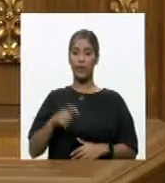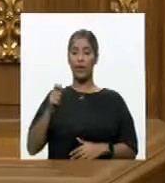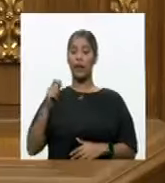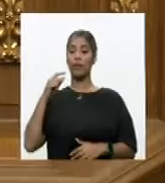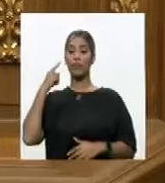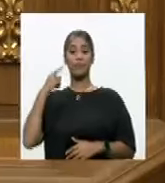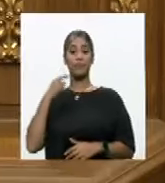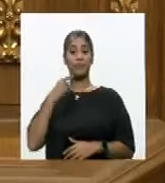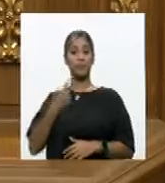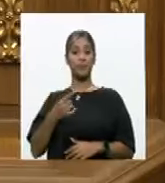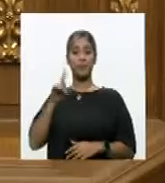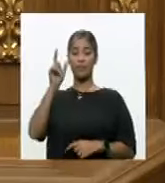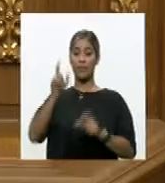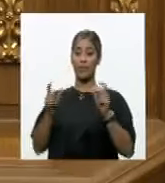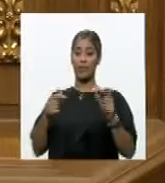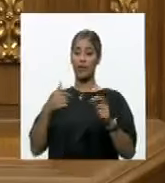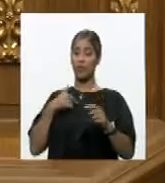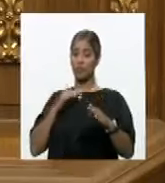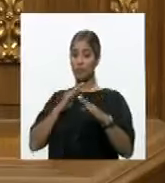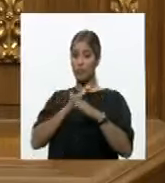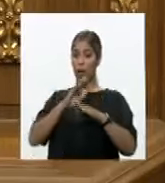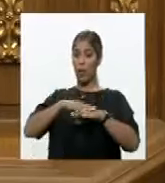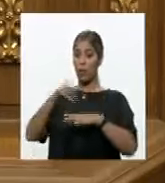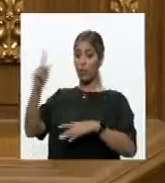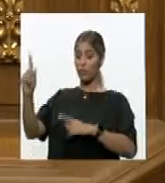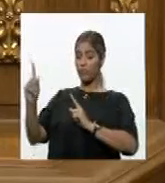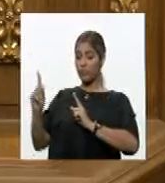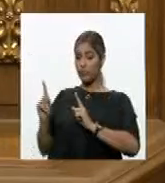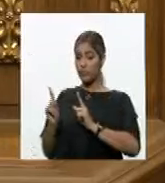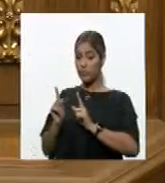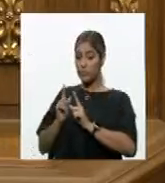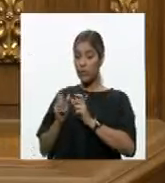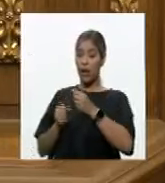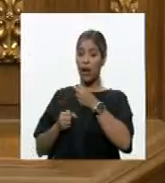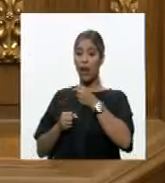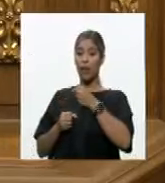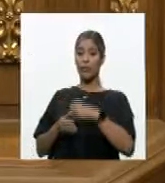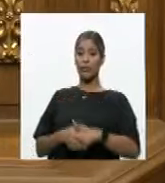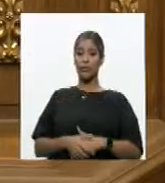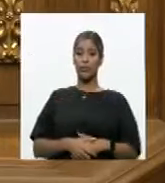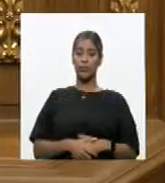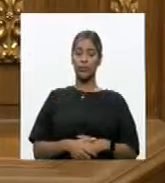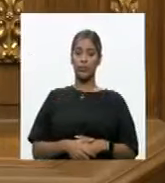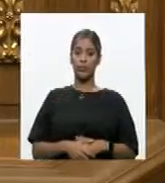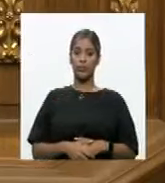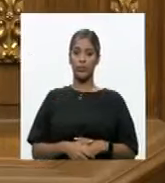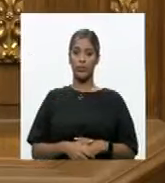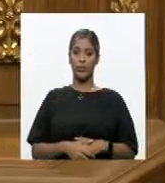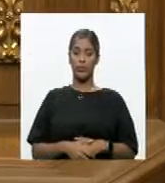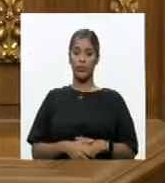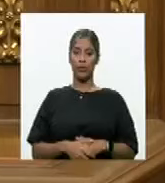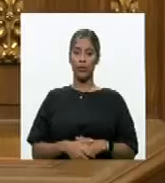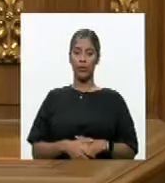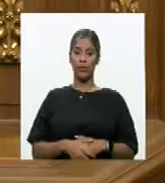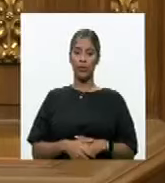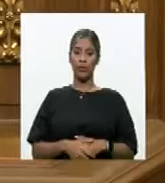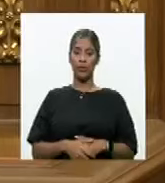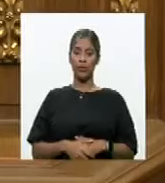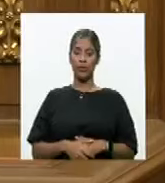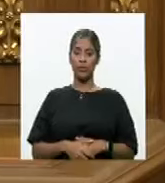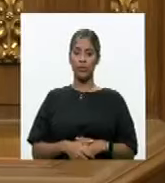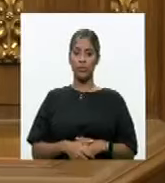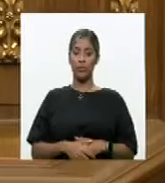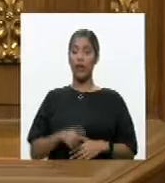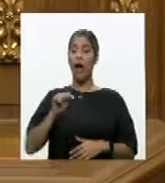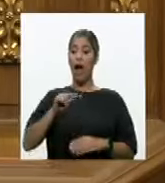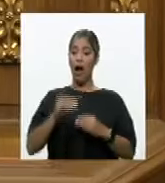al público, voy a dejar de cantar porque llegó el compatriota, el camarada Cristóbal Jiménez, cantador llanero,